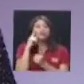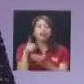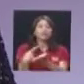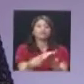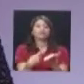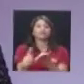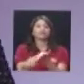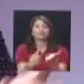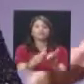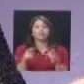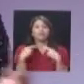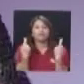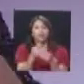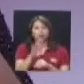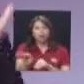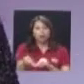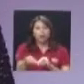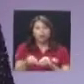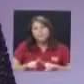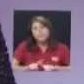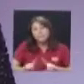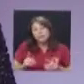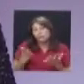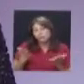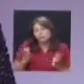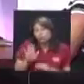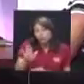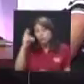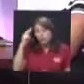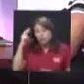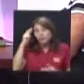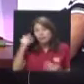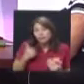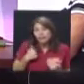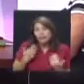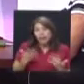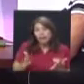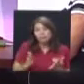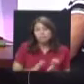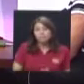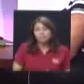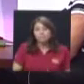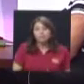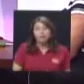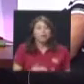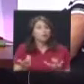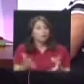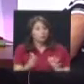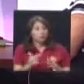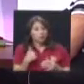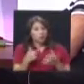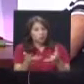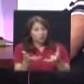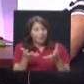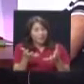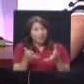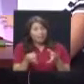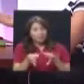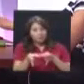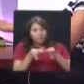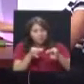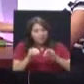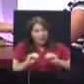embargo sus motivos tendrán no yo yo quería hacer una aclaración